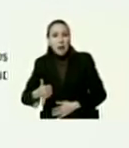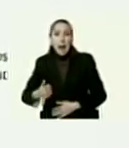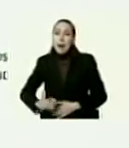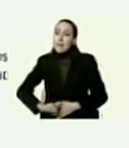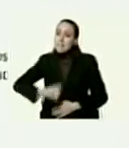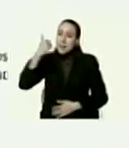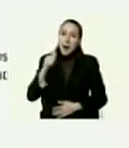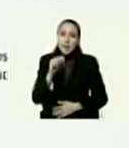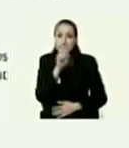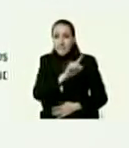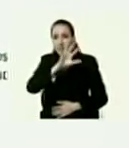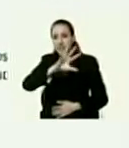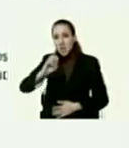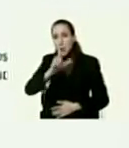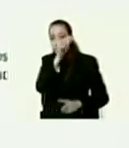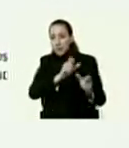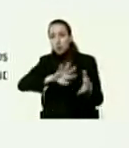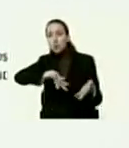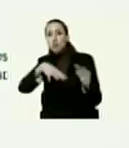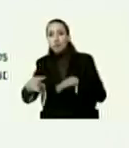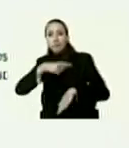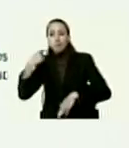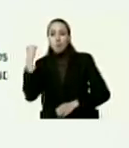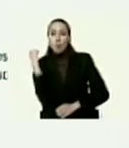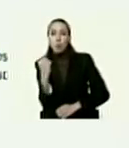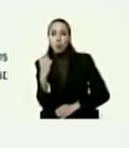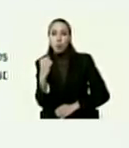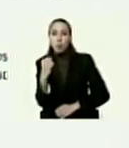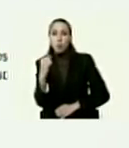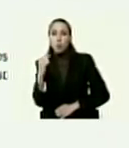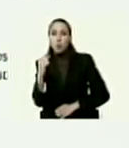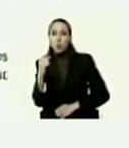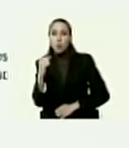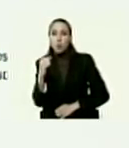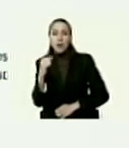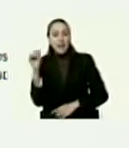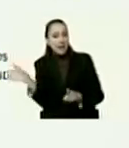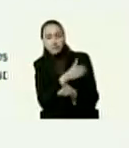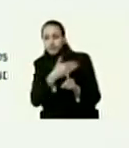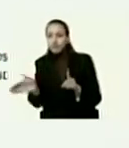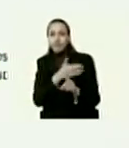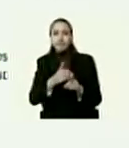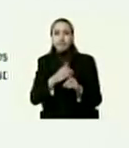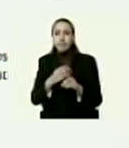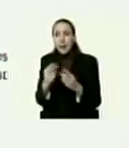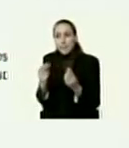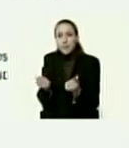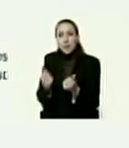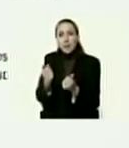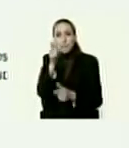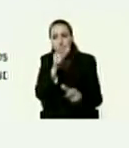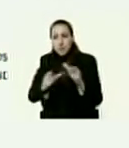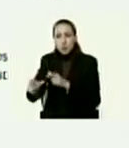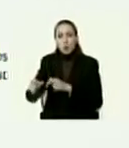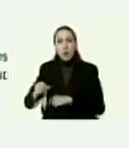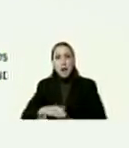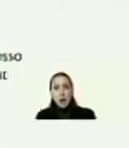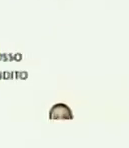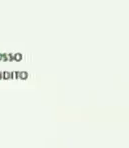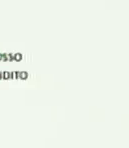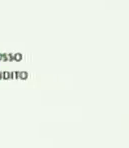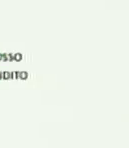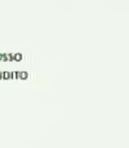1.500 asesinadas, personas picadas, personas desaparecidas, personas en fosas